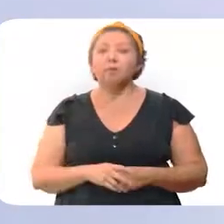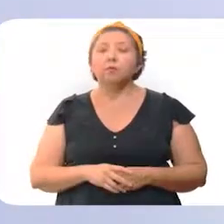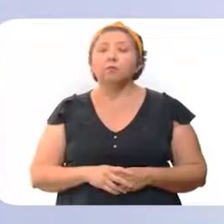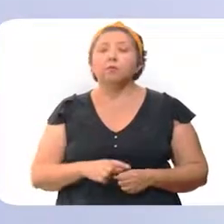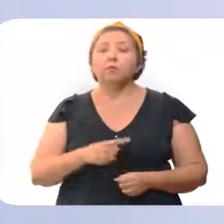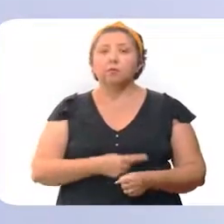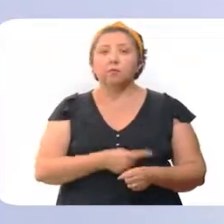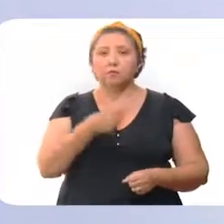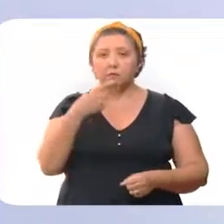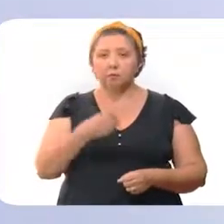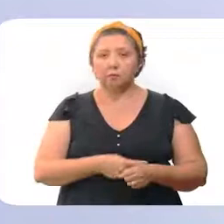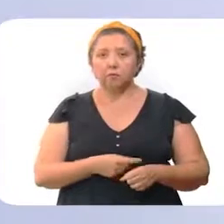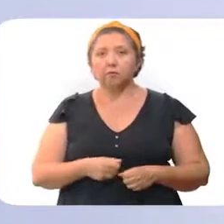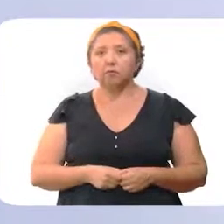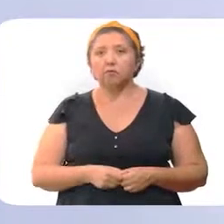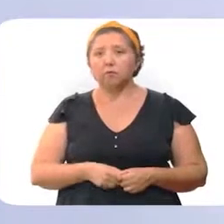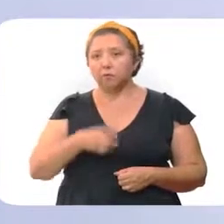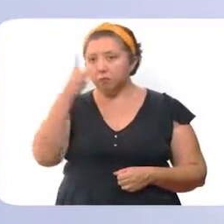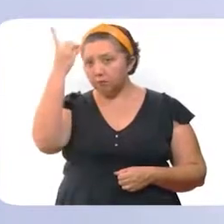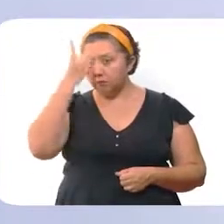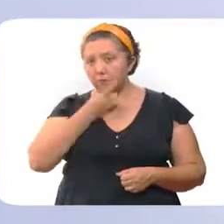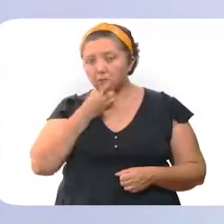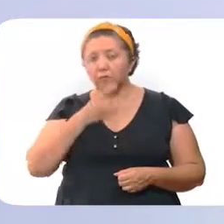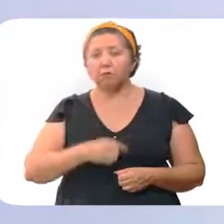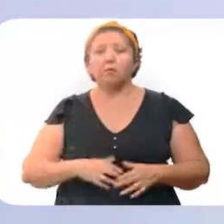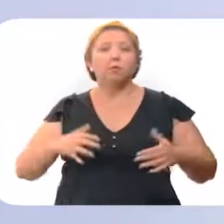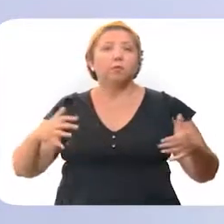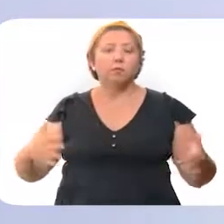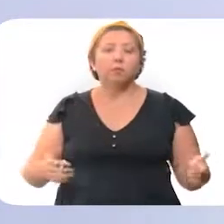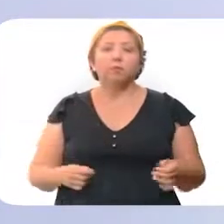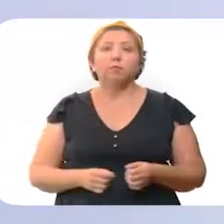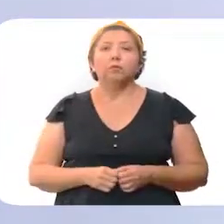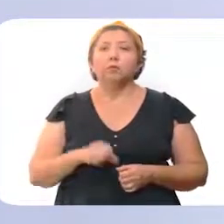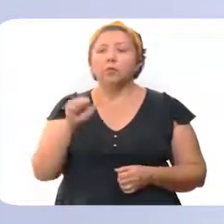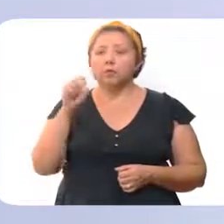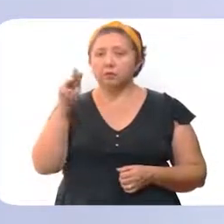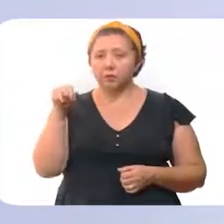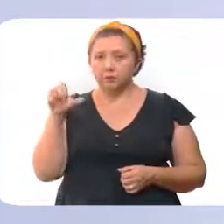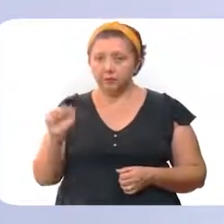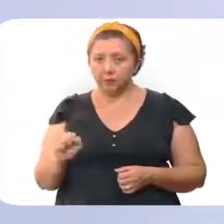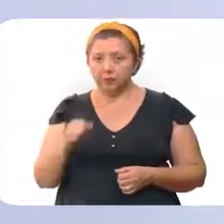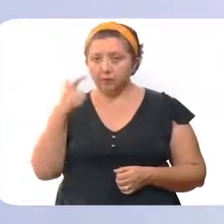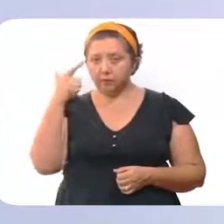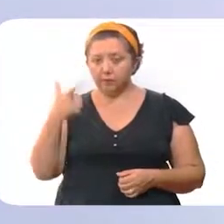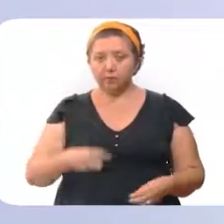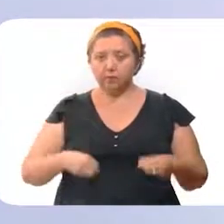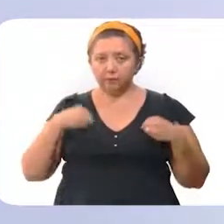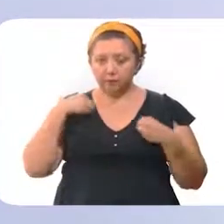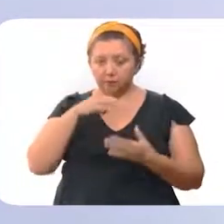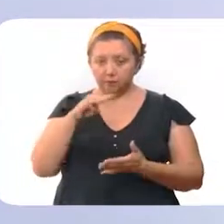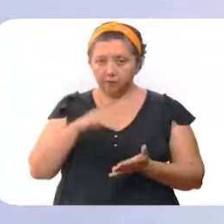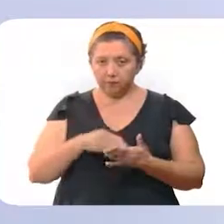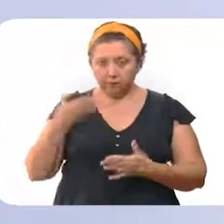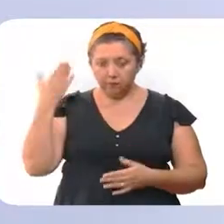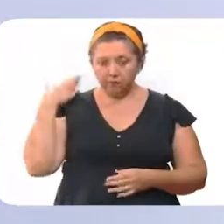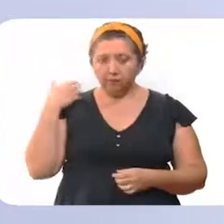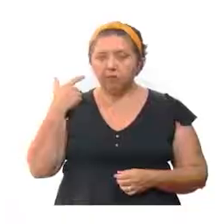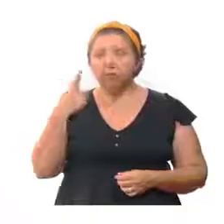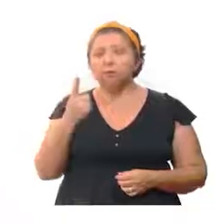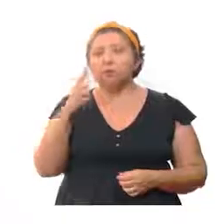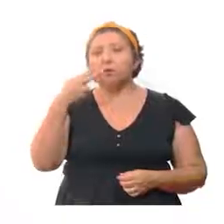fueron hipertensión arterial sistémica, diabetes mellitus, obesidad, asma. 7 residían en Mérida y 1 en